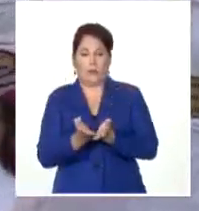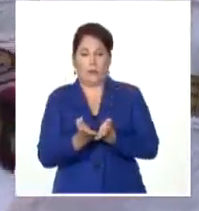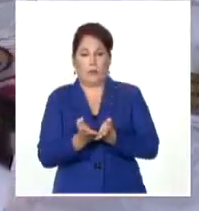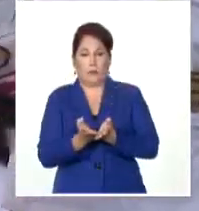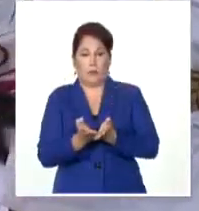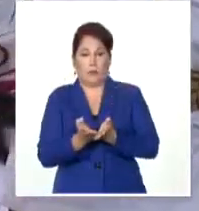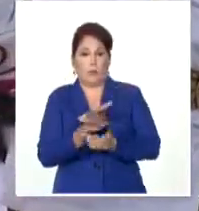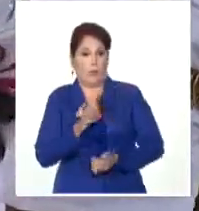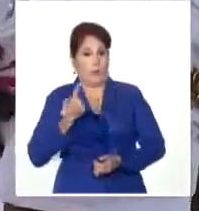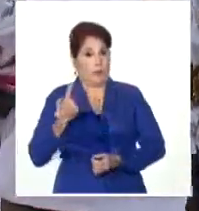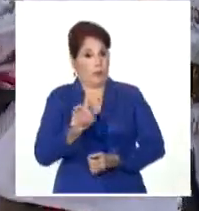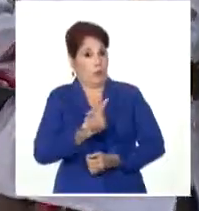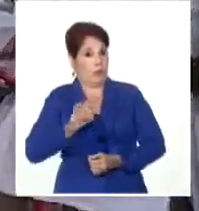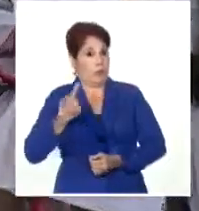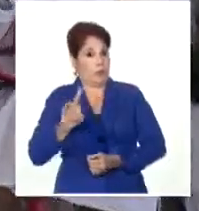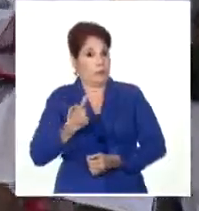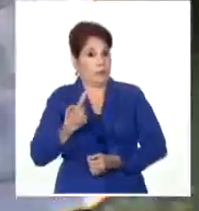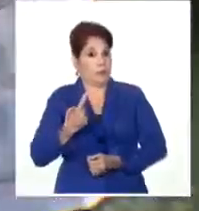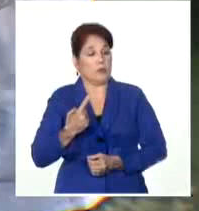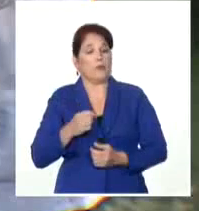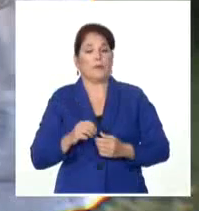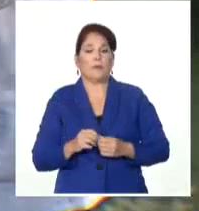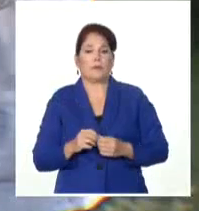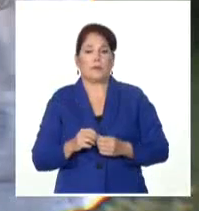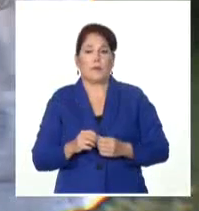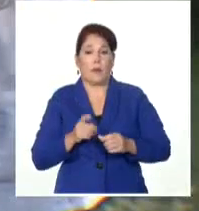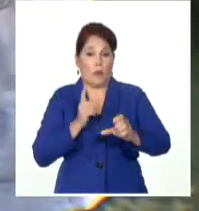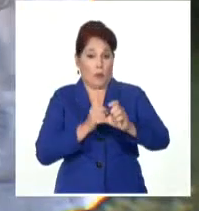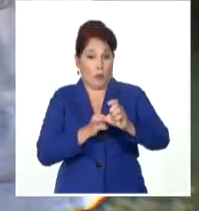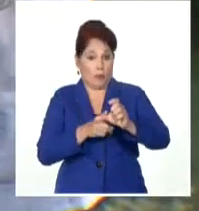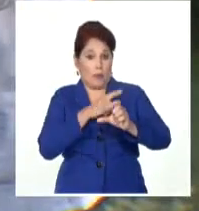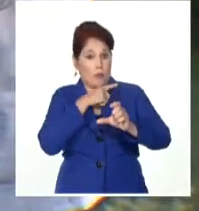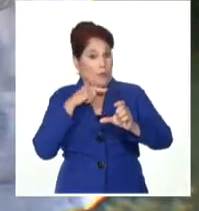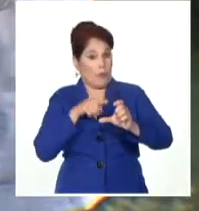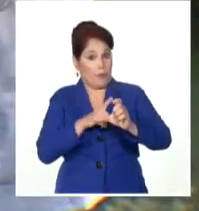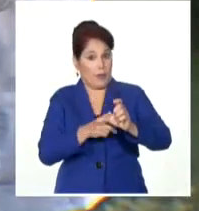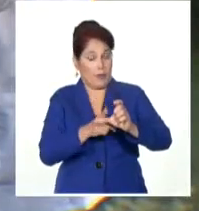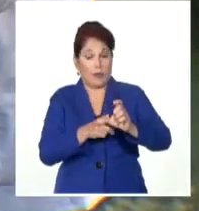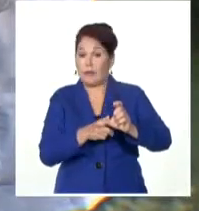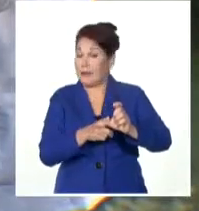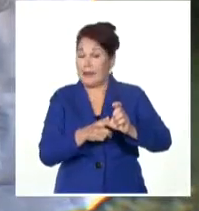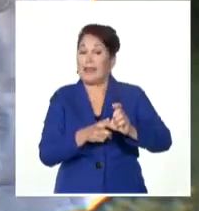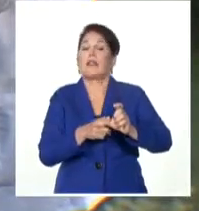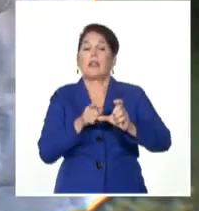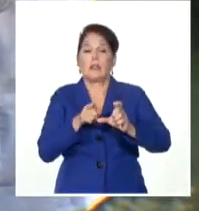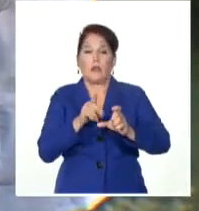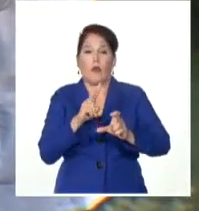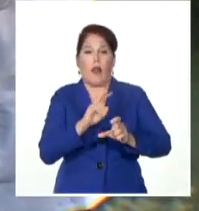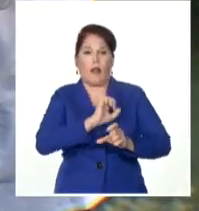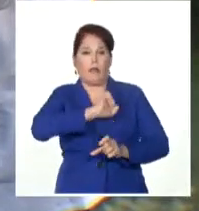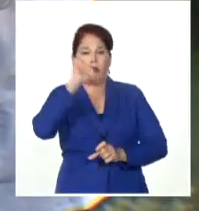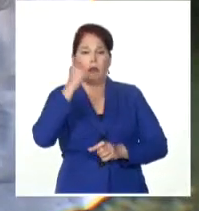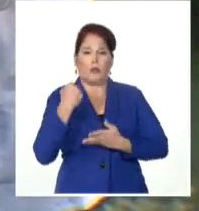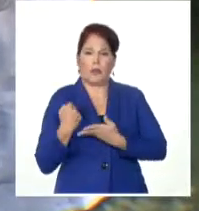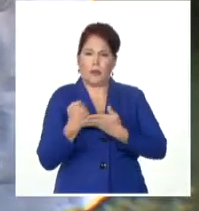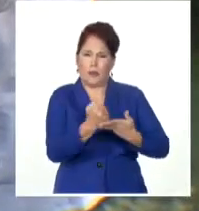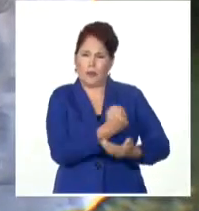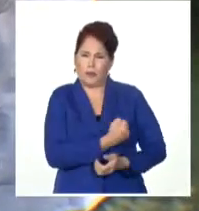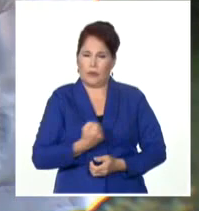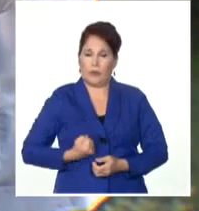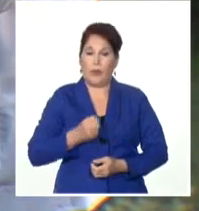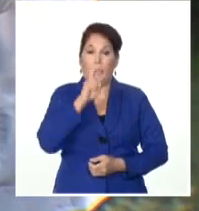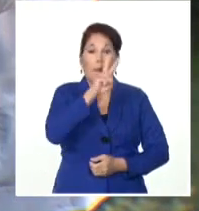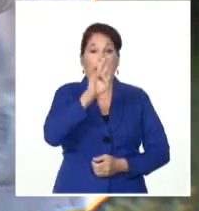país, ex Unión Soviética, pagó el altísimo precio por la victoria.